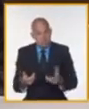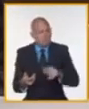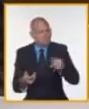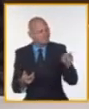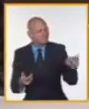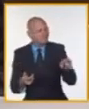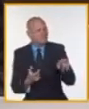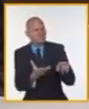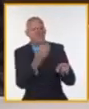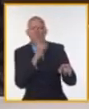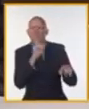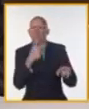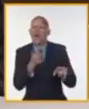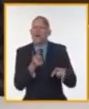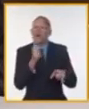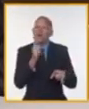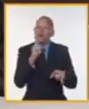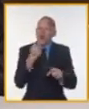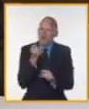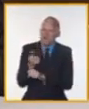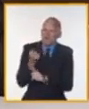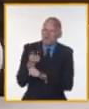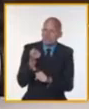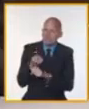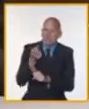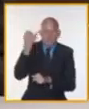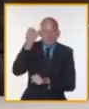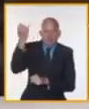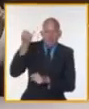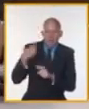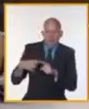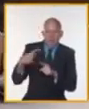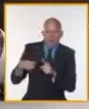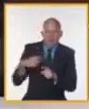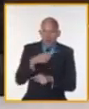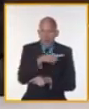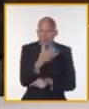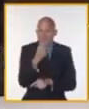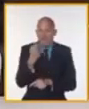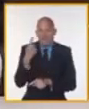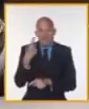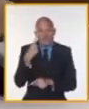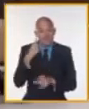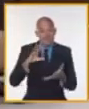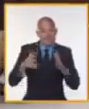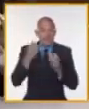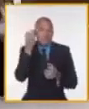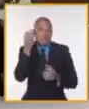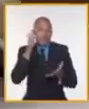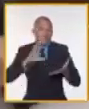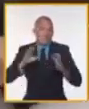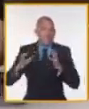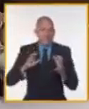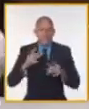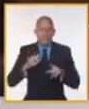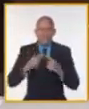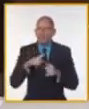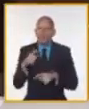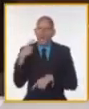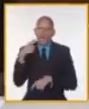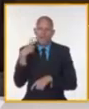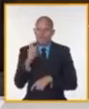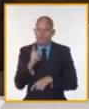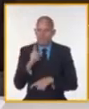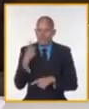ideológico insistieron en cada una de las intervenciones de buscar métodos novedosos, de cómo llegarle, de cómo generar emociones, de cómo generar